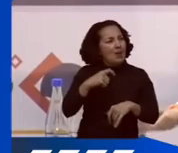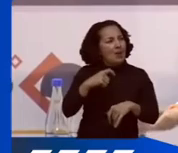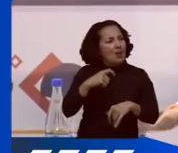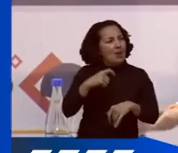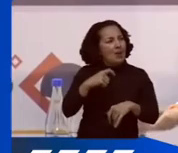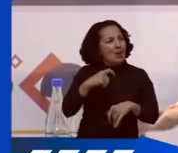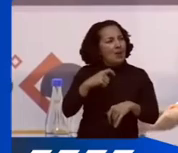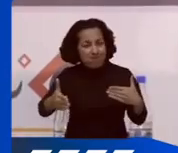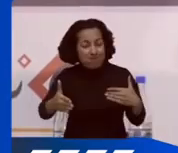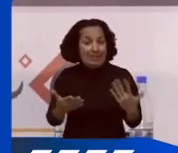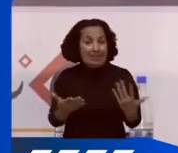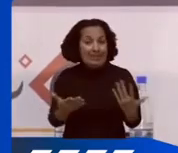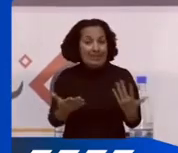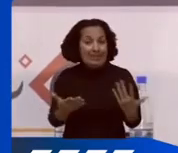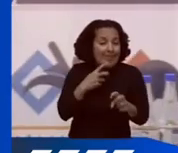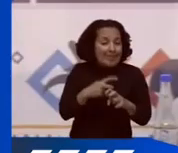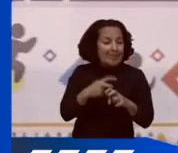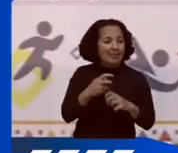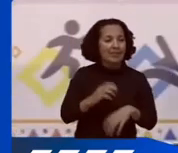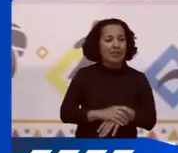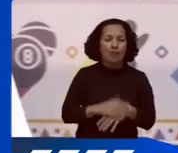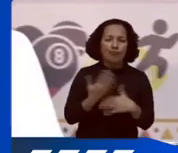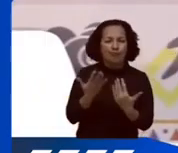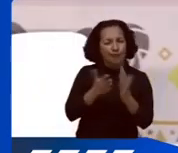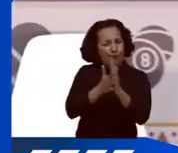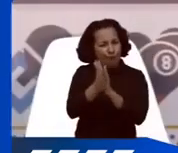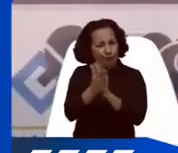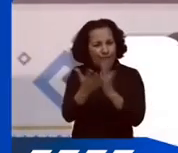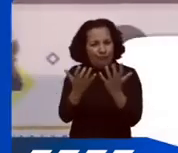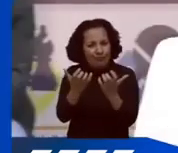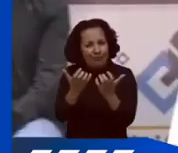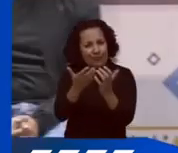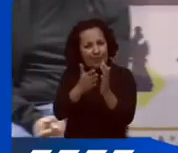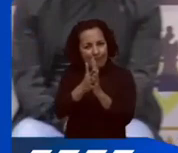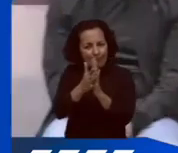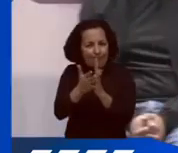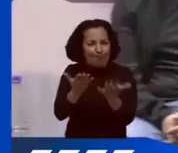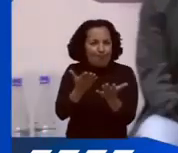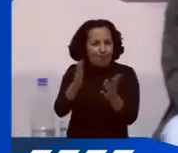encontrar. Y quisiera compartir con ustedes de manera rápida